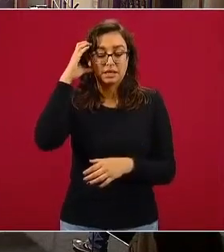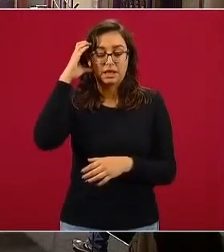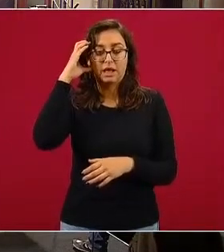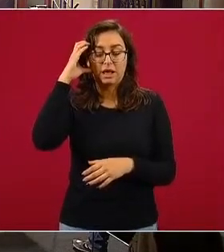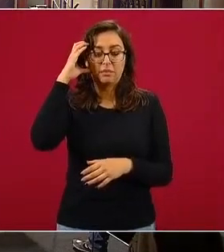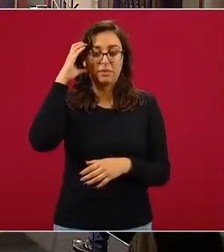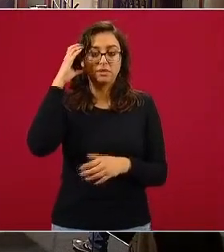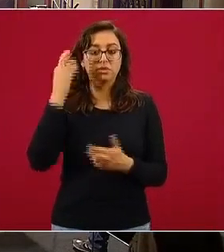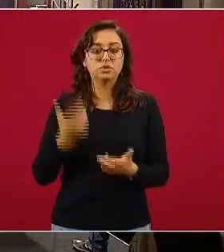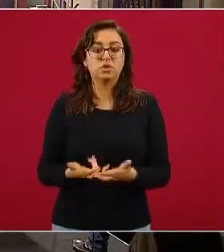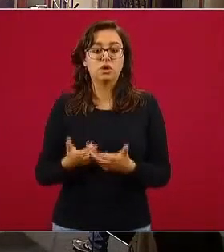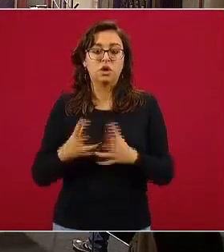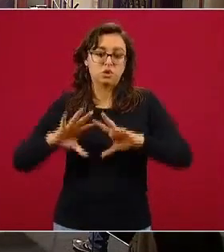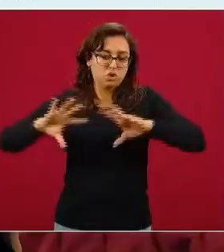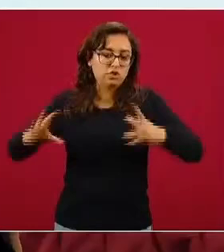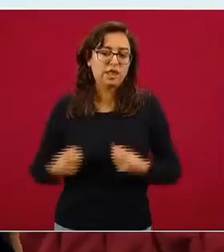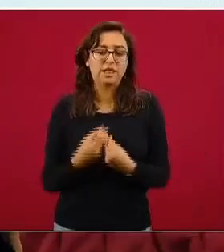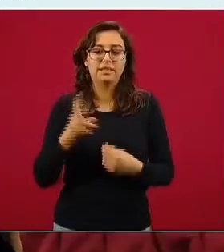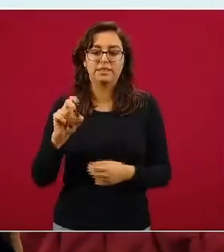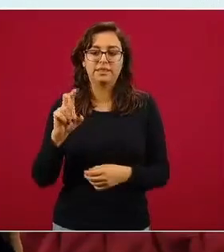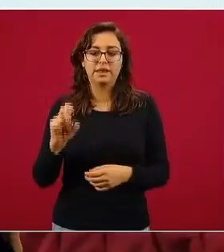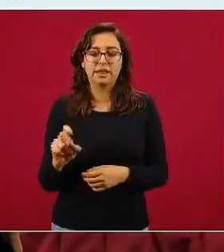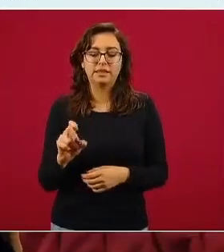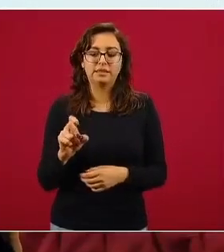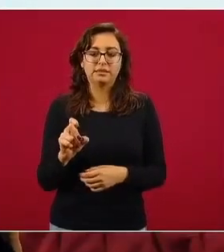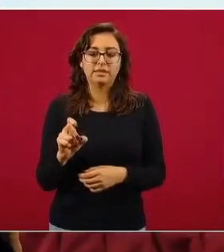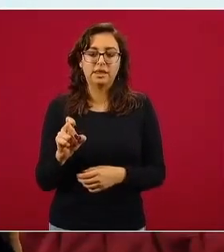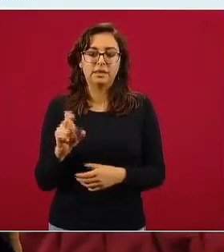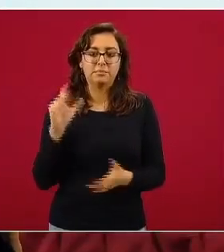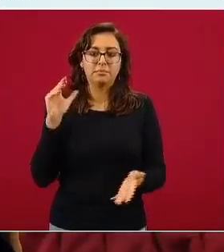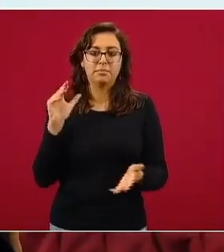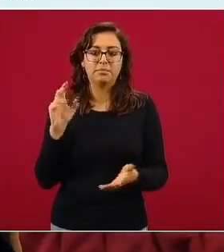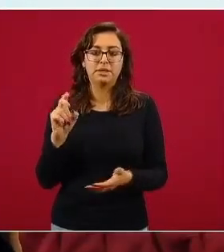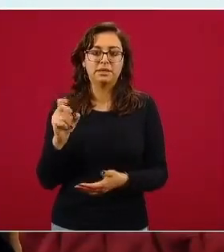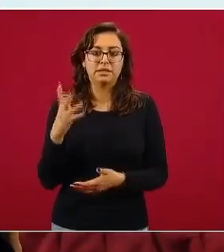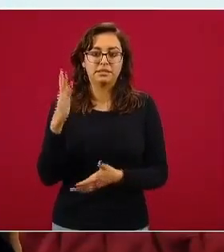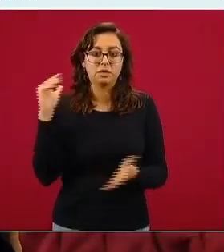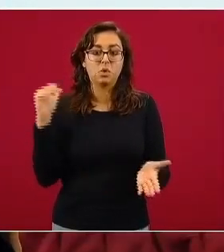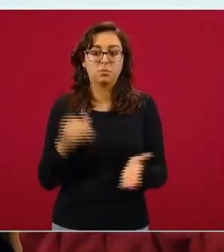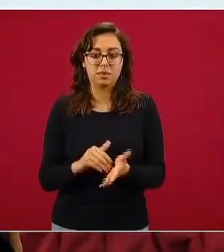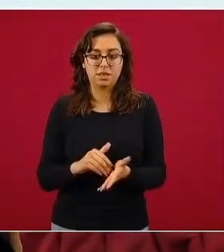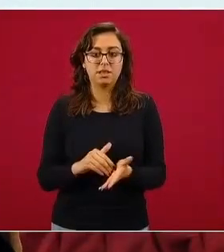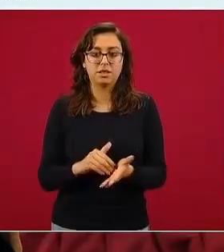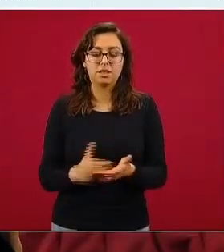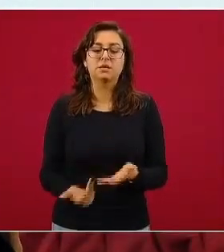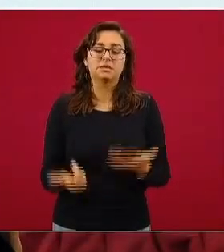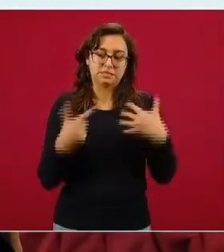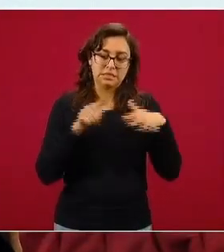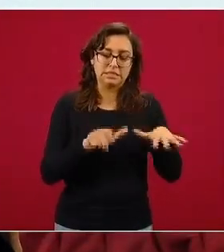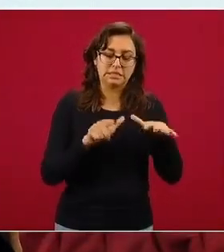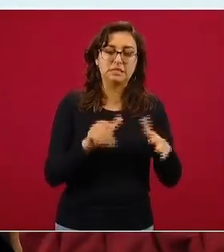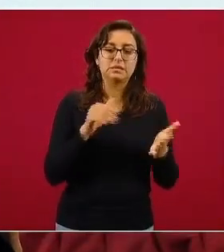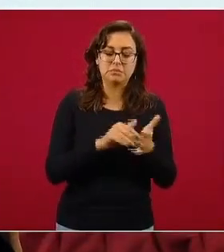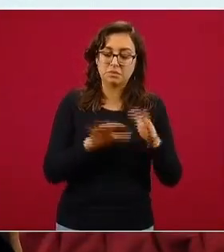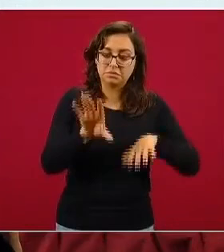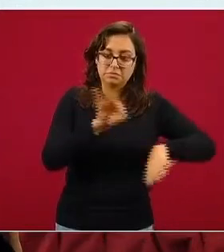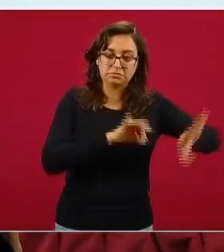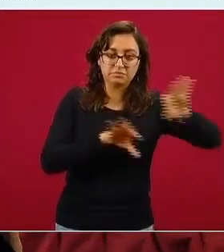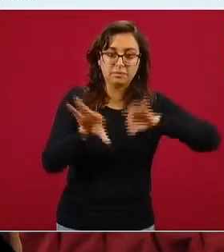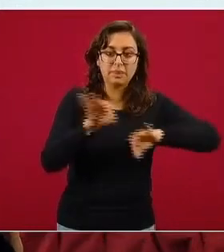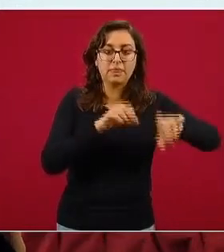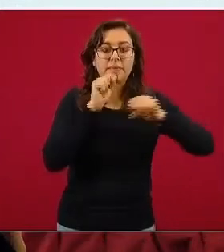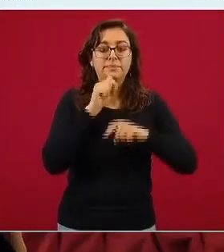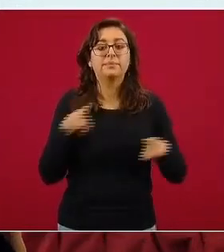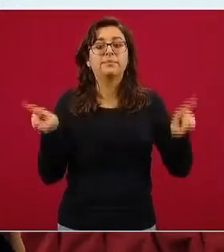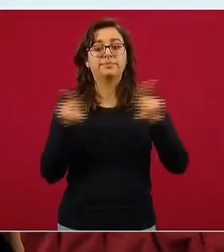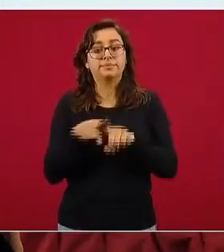35.192, que es como casi el 68%. Y de las camas con ventilador, que originalmente